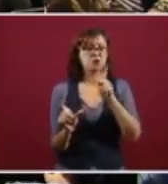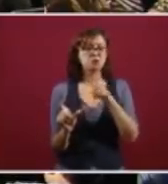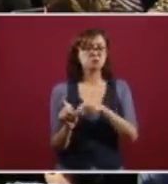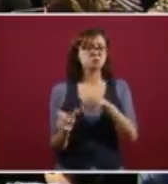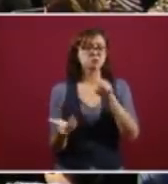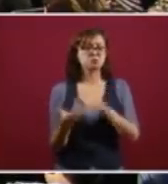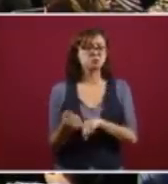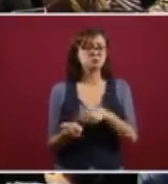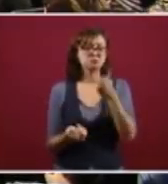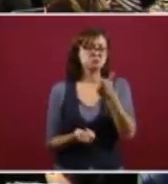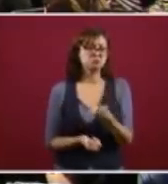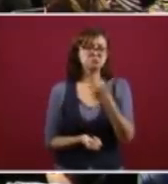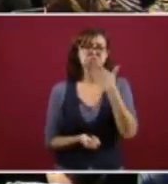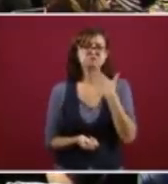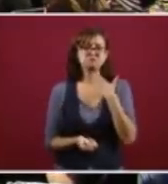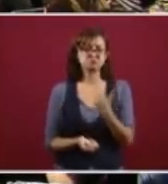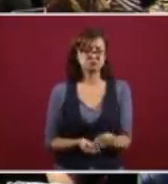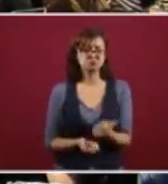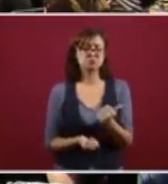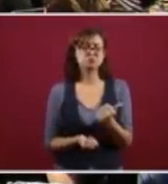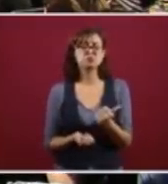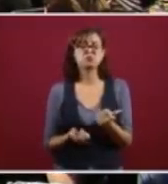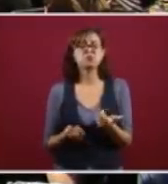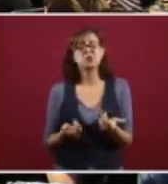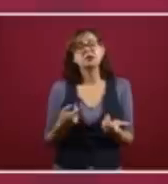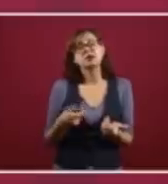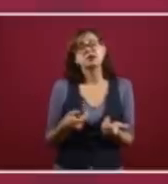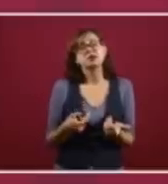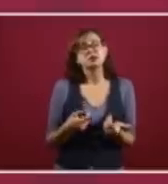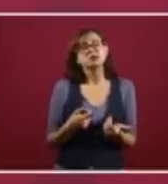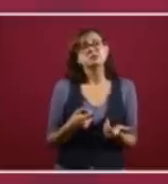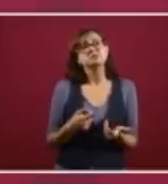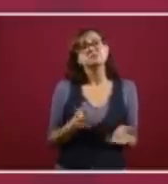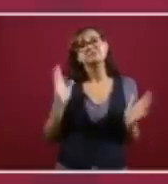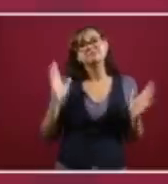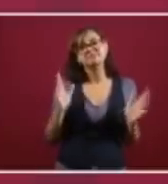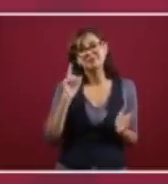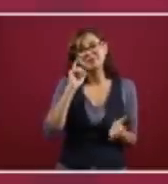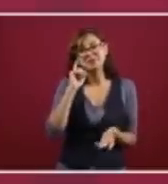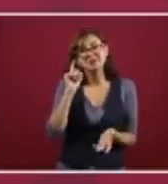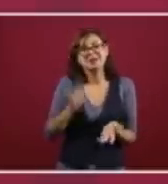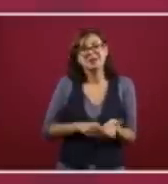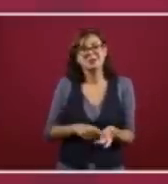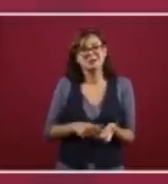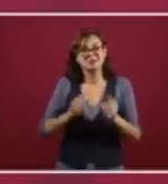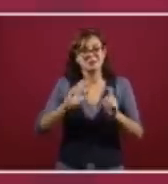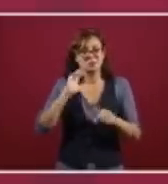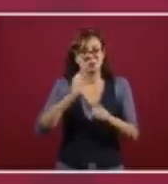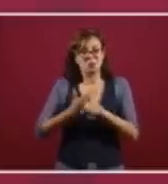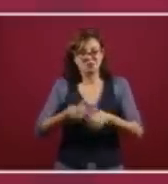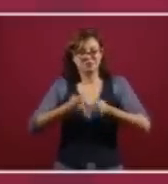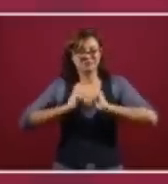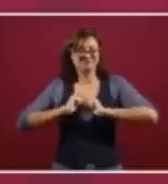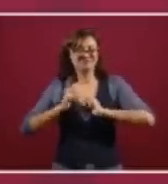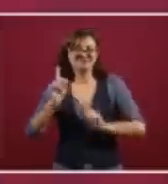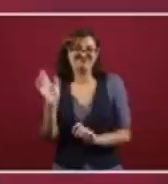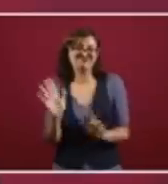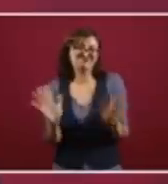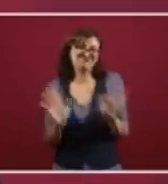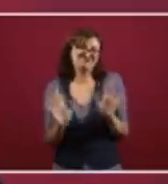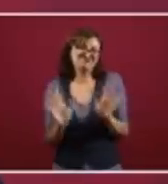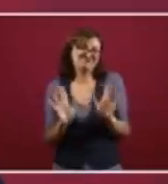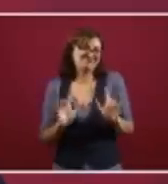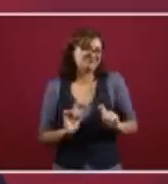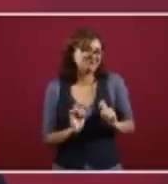recurso suficiente. Pero miren, creo que eso, insisto, es materia de quienes tienen que